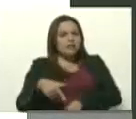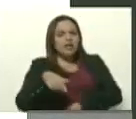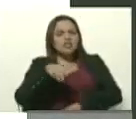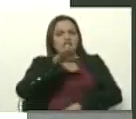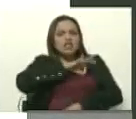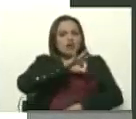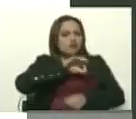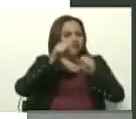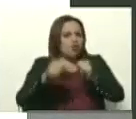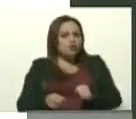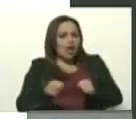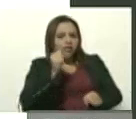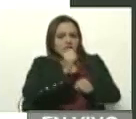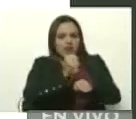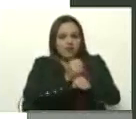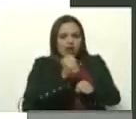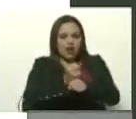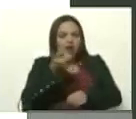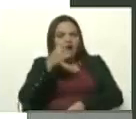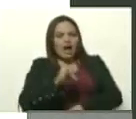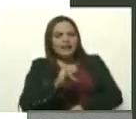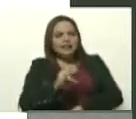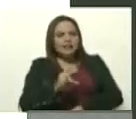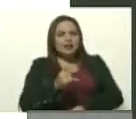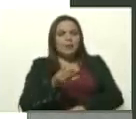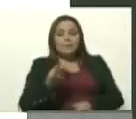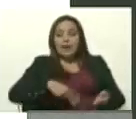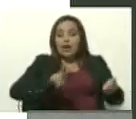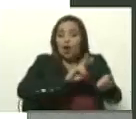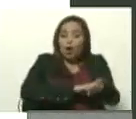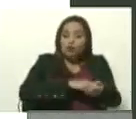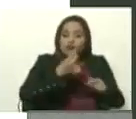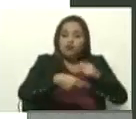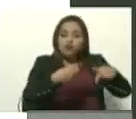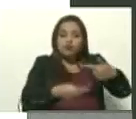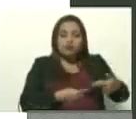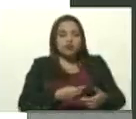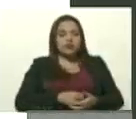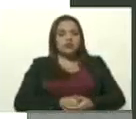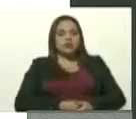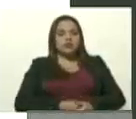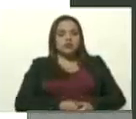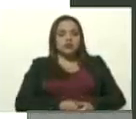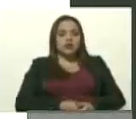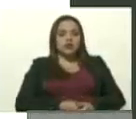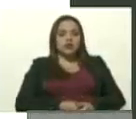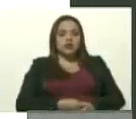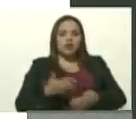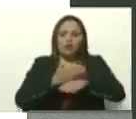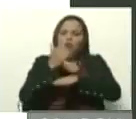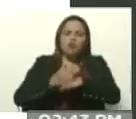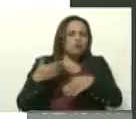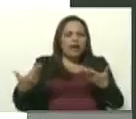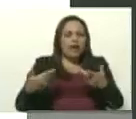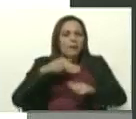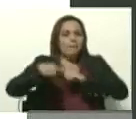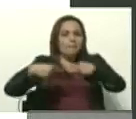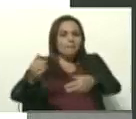nuestros trabajadores, que se vieron aún más perjudicadas por la pandemia. La